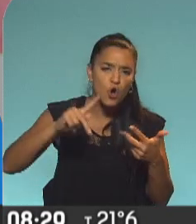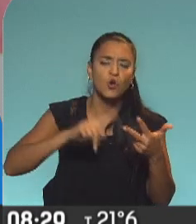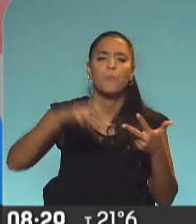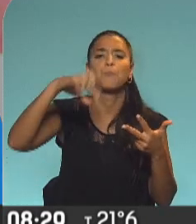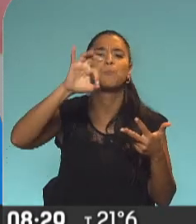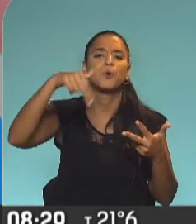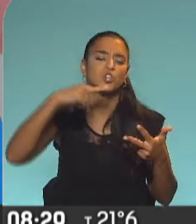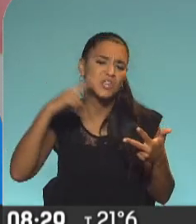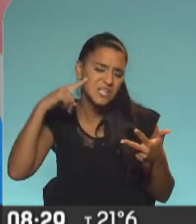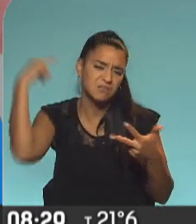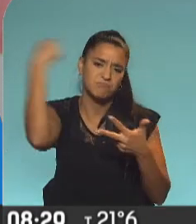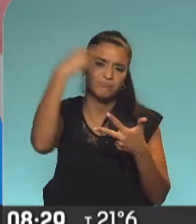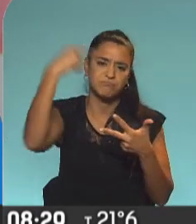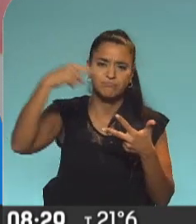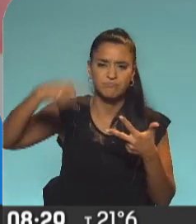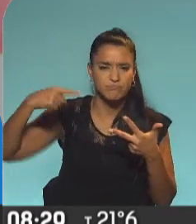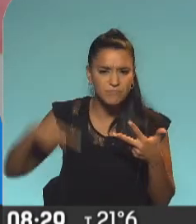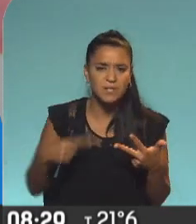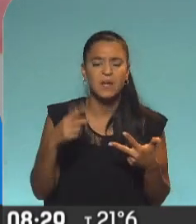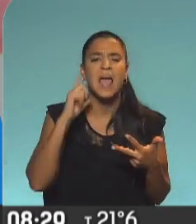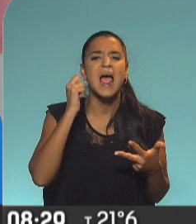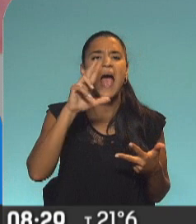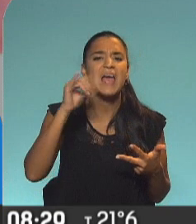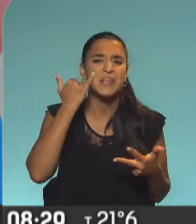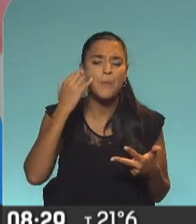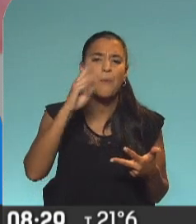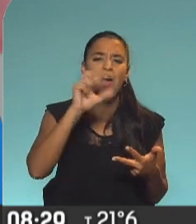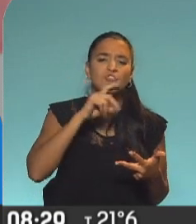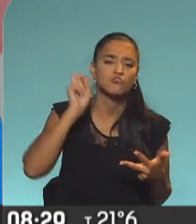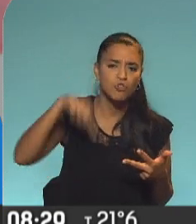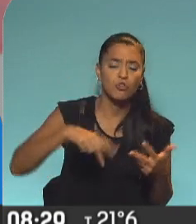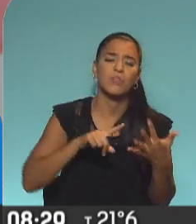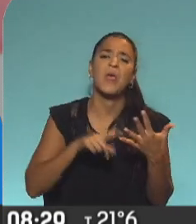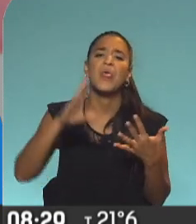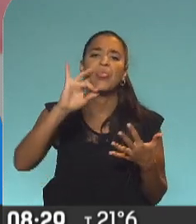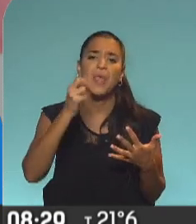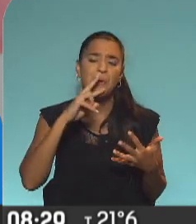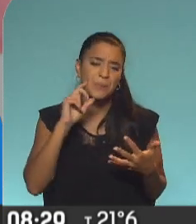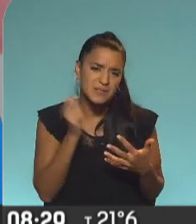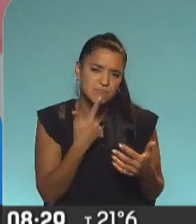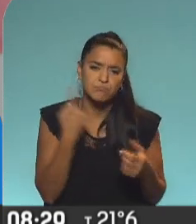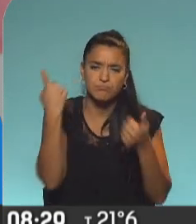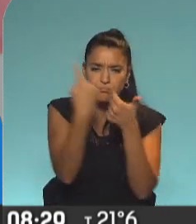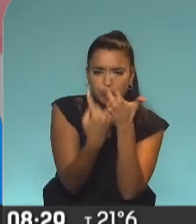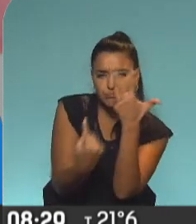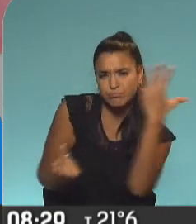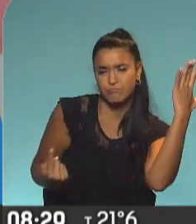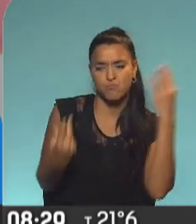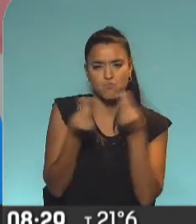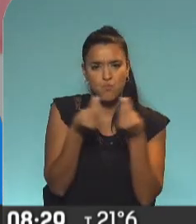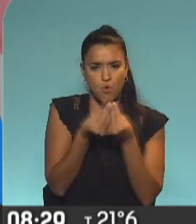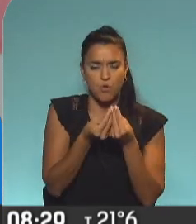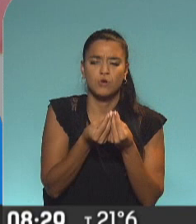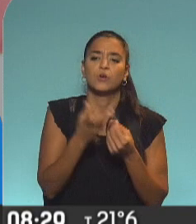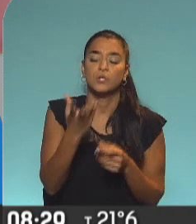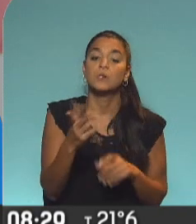Ponty, los nombres que a vos se te ocurran, Gary Barton, el propio Davis que nombramos, Pat Metheny, convirtiéndose en